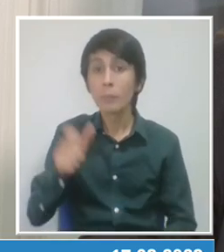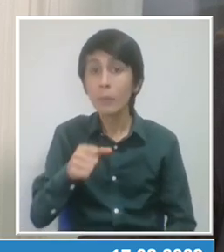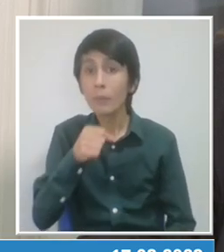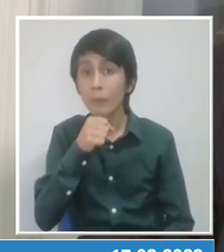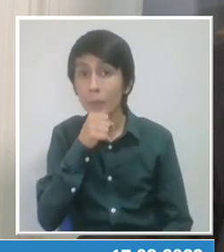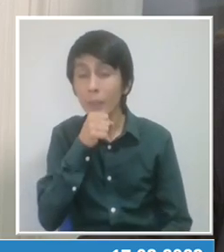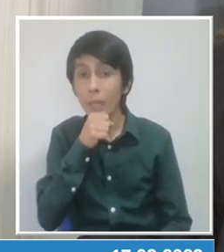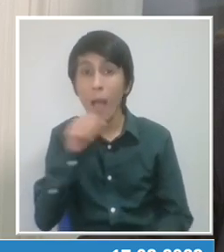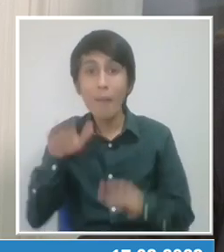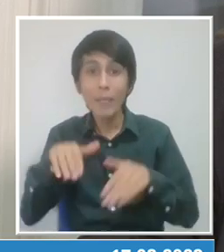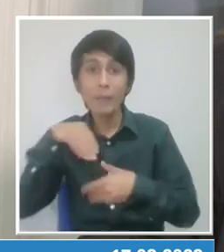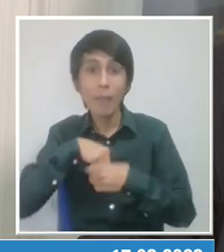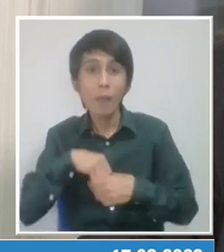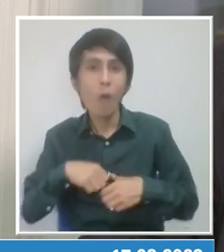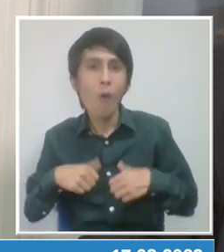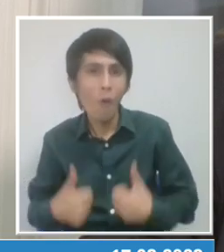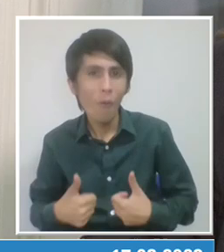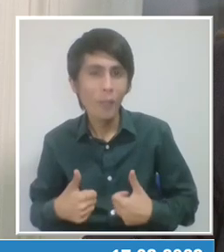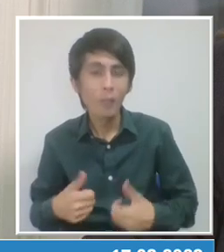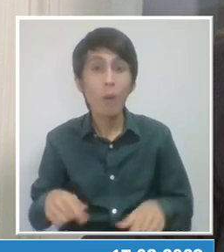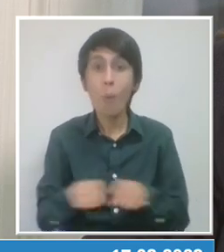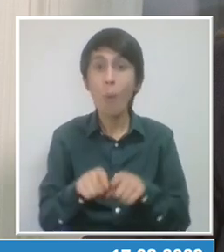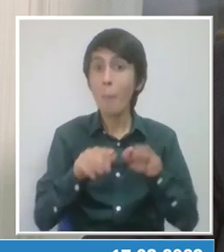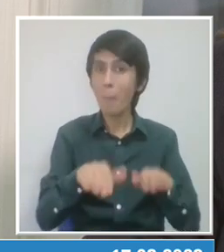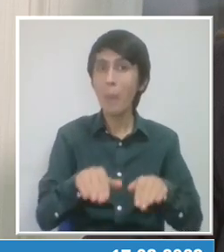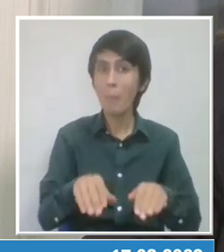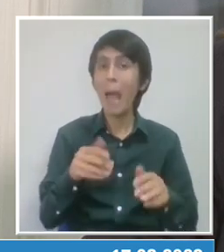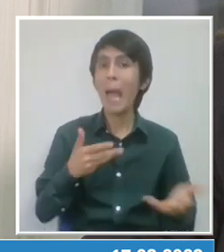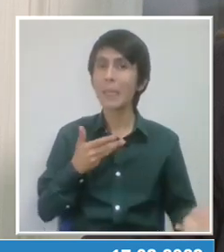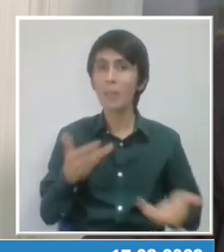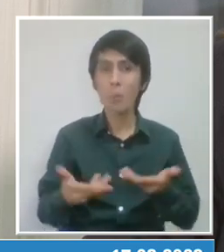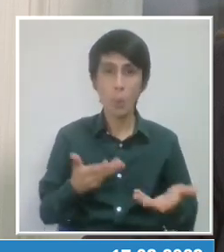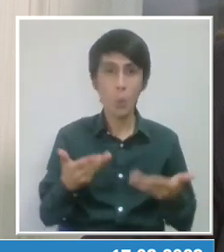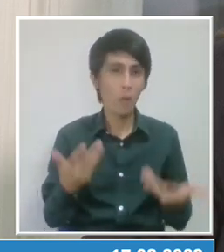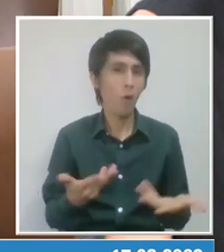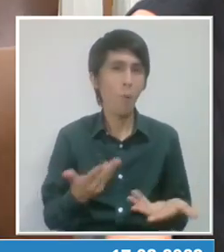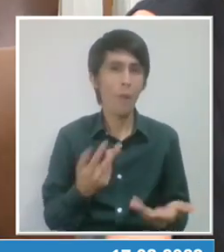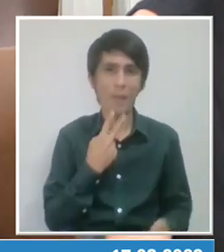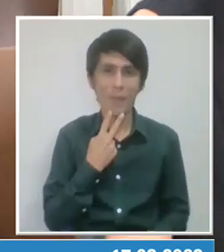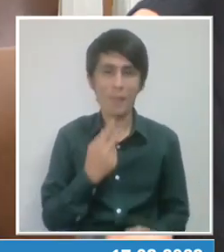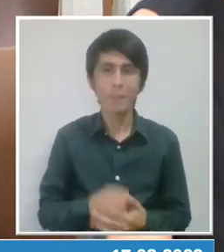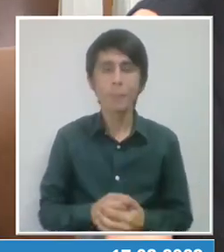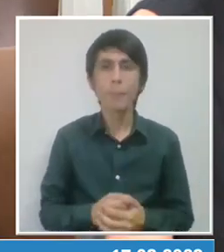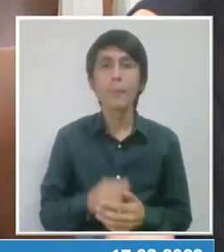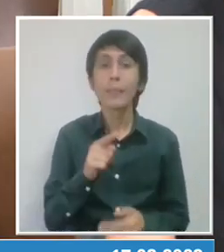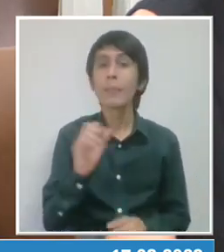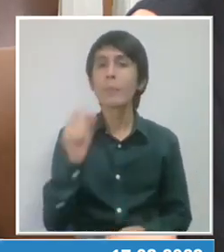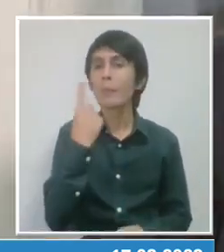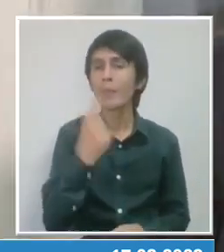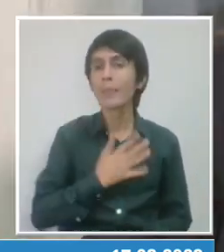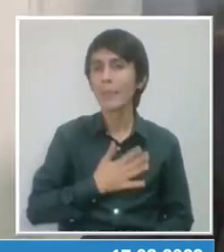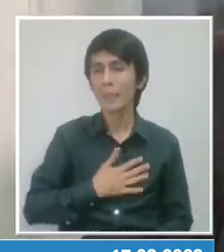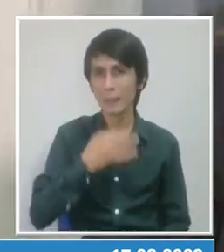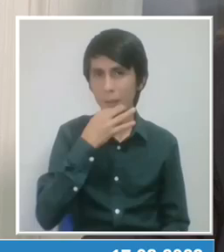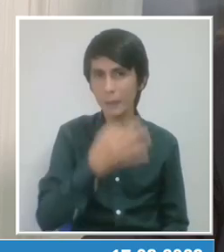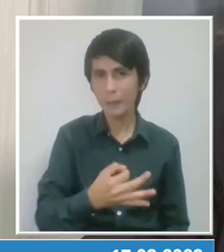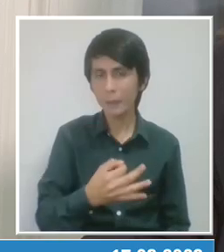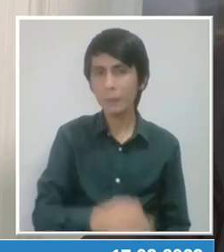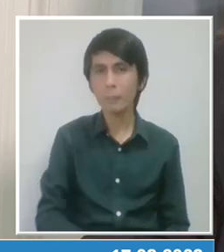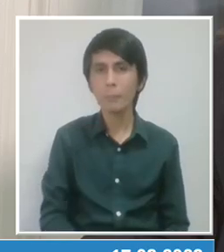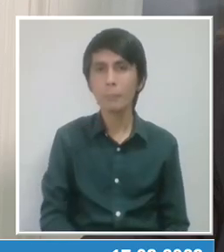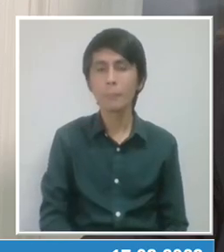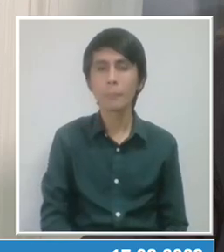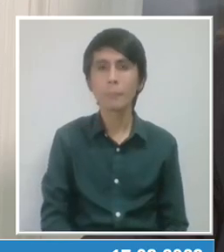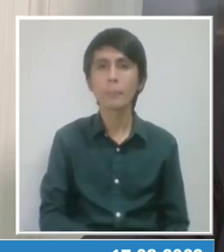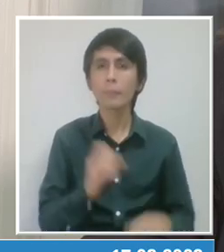veces. Y yo estoy en esa actitud ante la vida. Así que esa es la primera idea que quería decirle. La